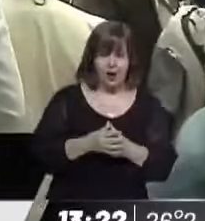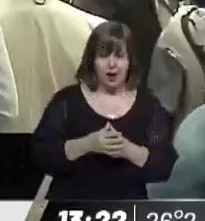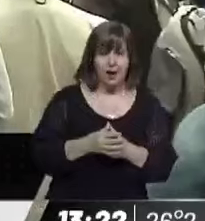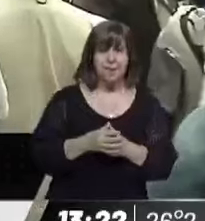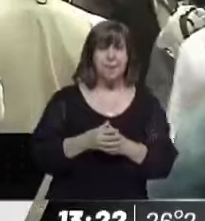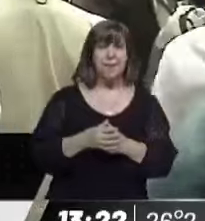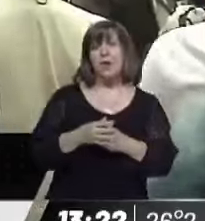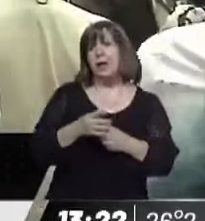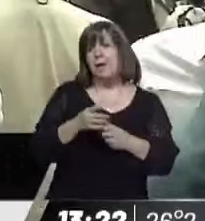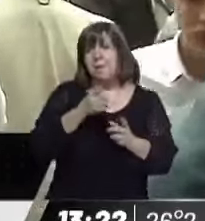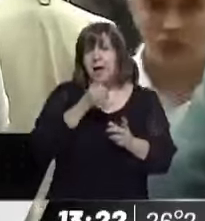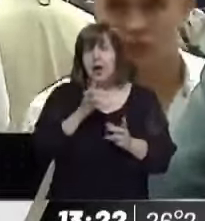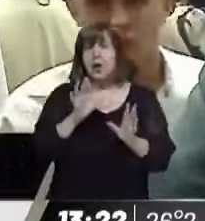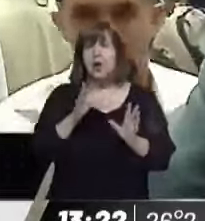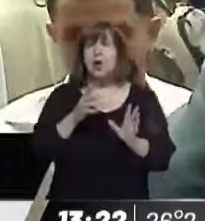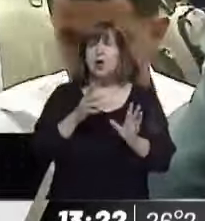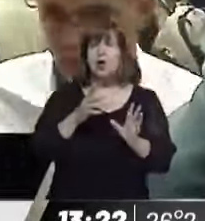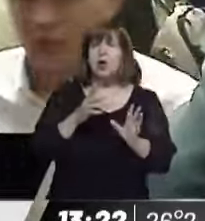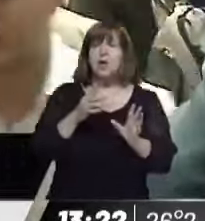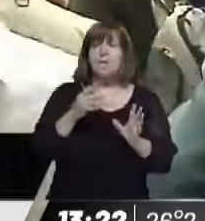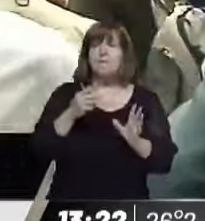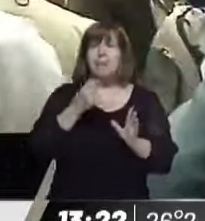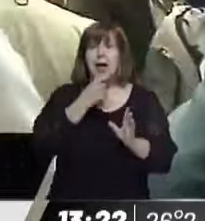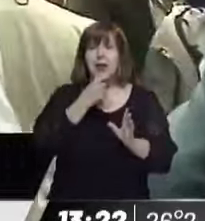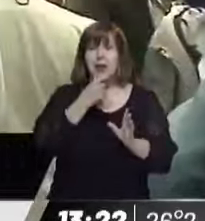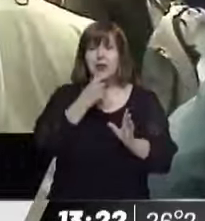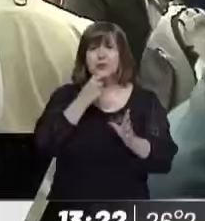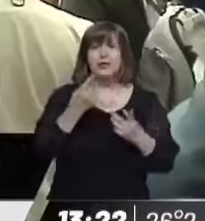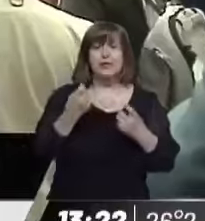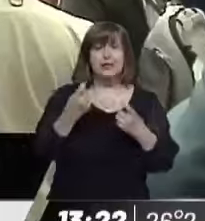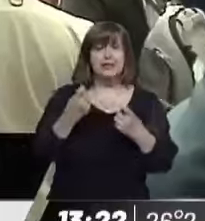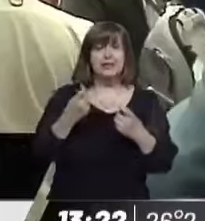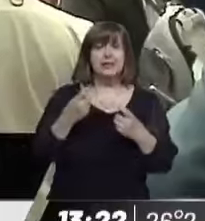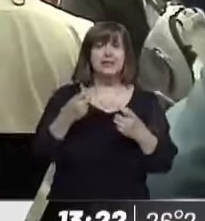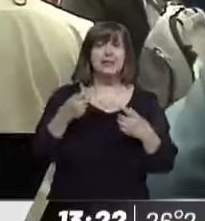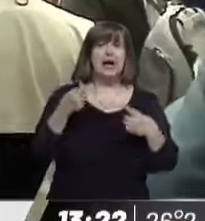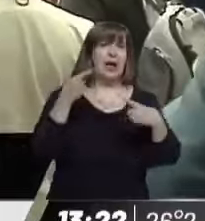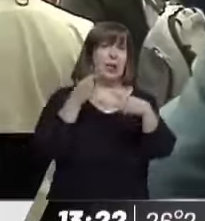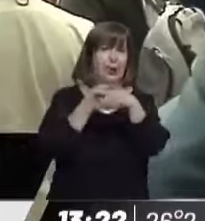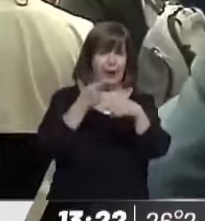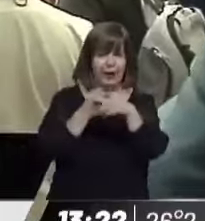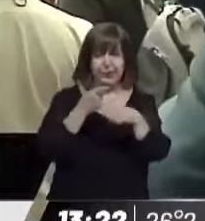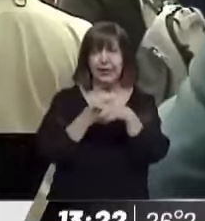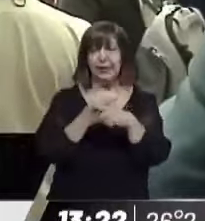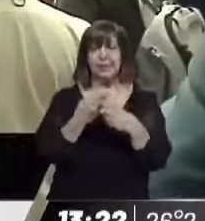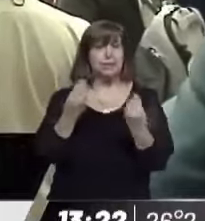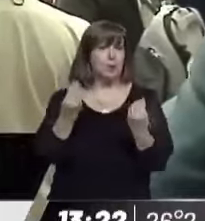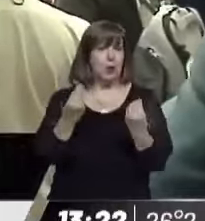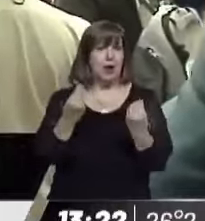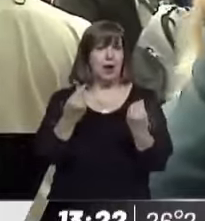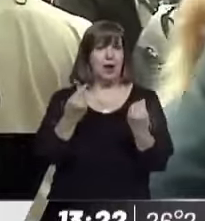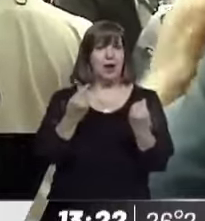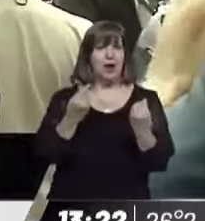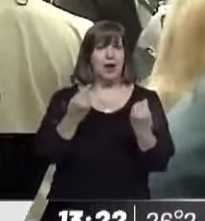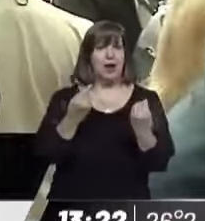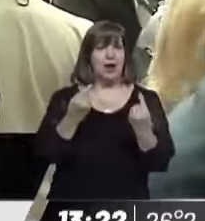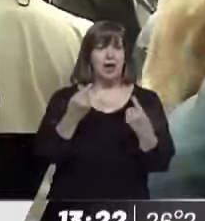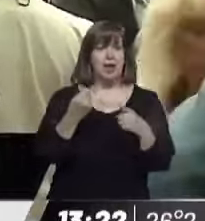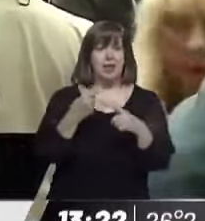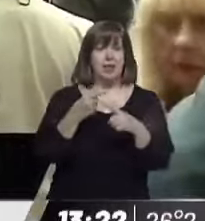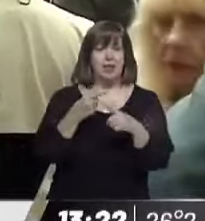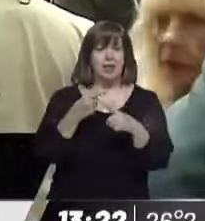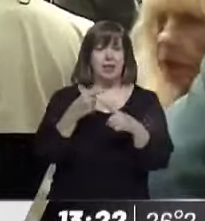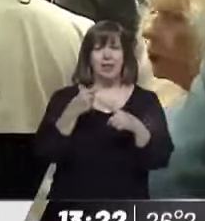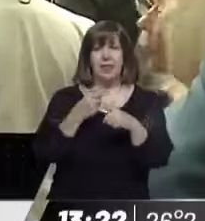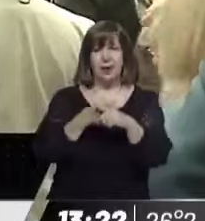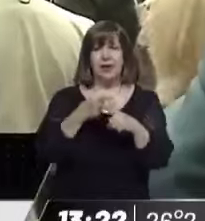fondo de la cuestión yo creo que Mendoza tiene que discutir algo muy importante que venimos no haciéndonos cargo